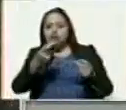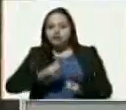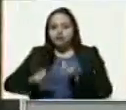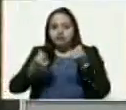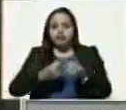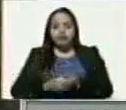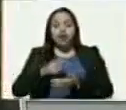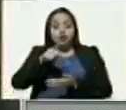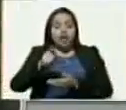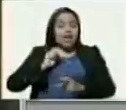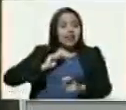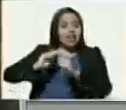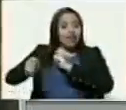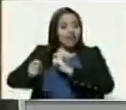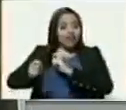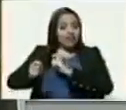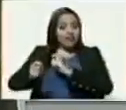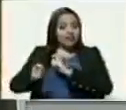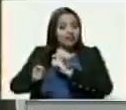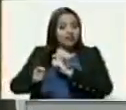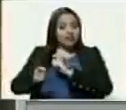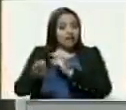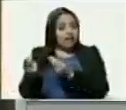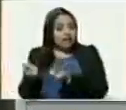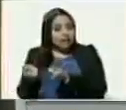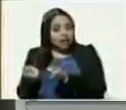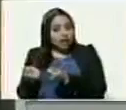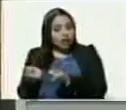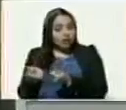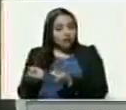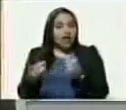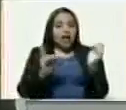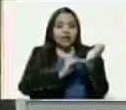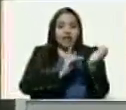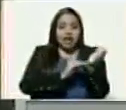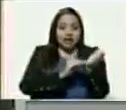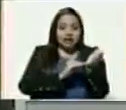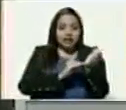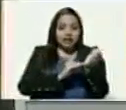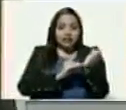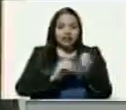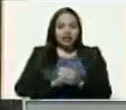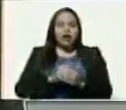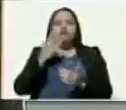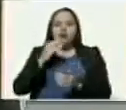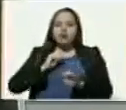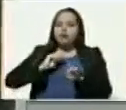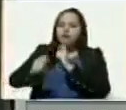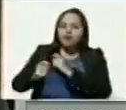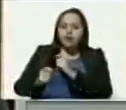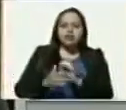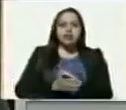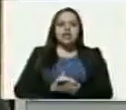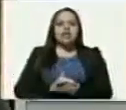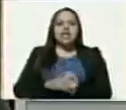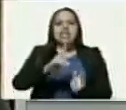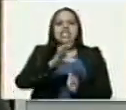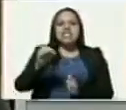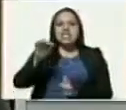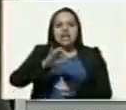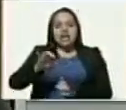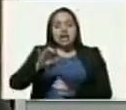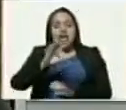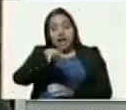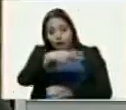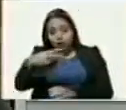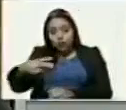le transfiere en divisas a Dair, por decir algo, 100 euros, se va a cobrar un 3%.